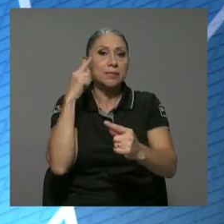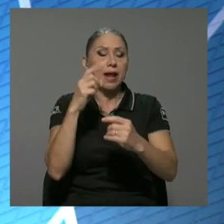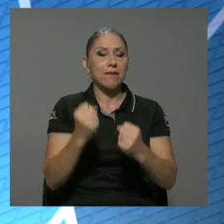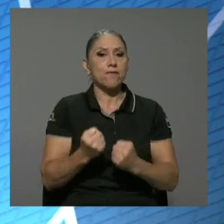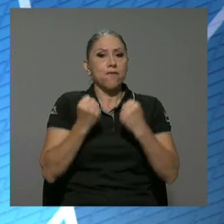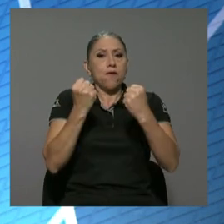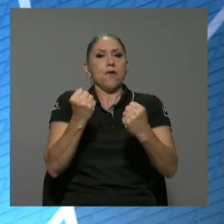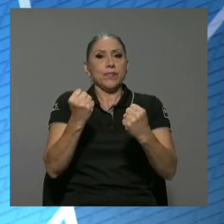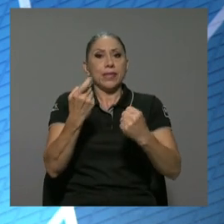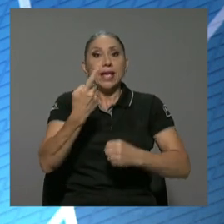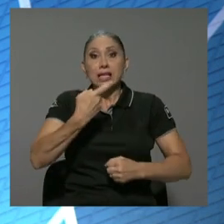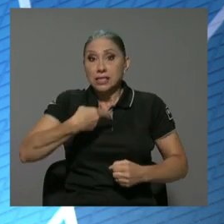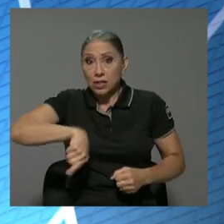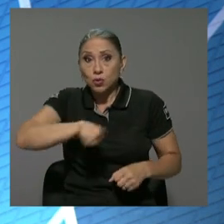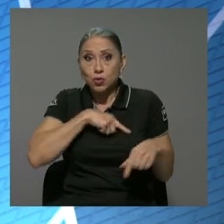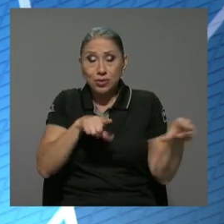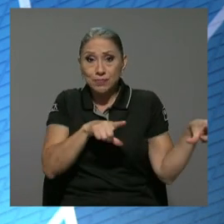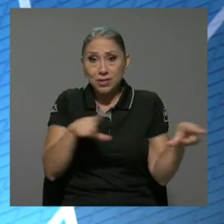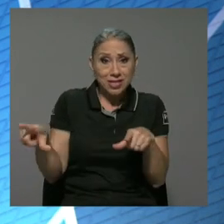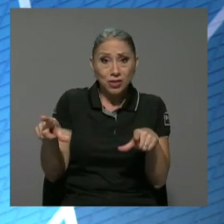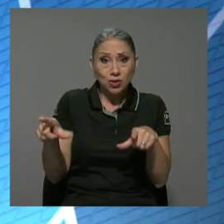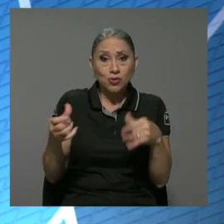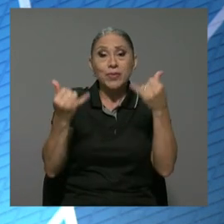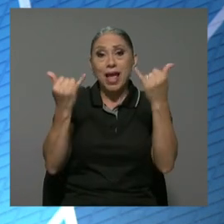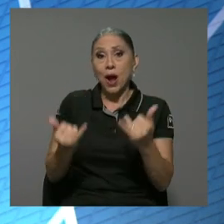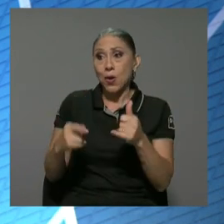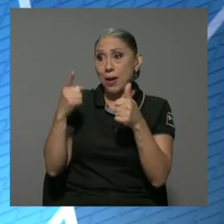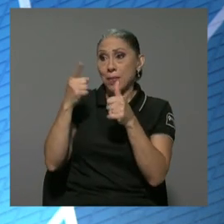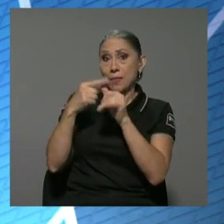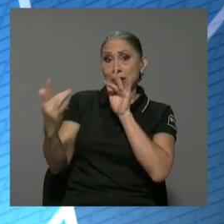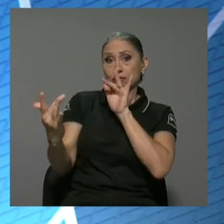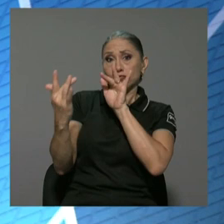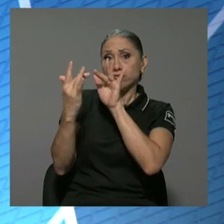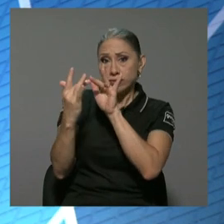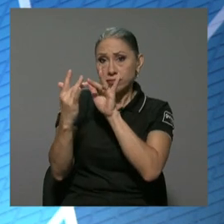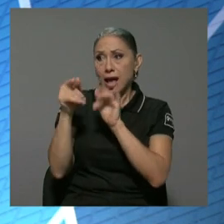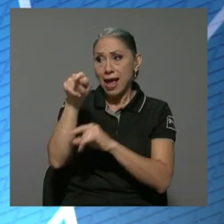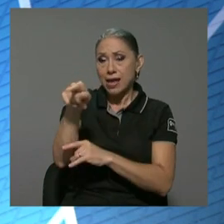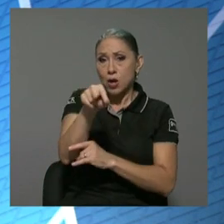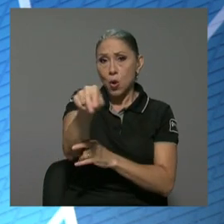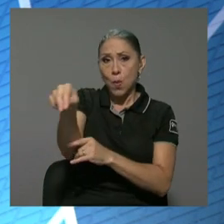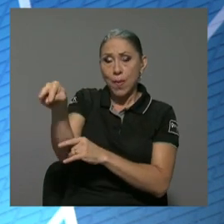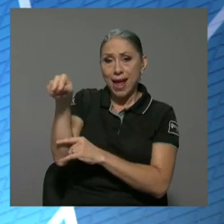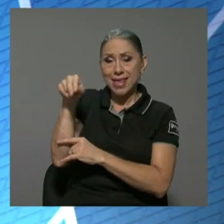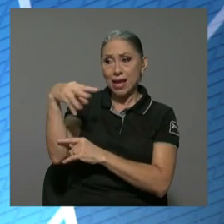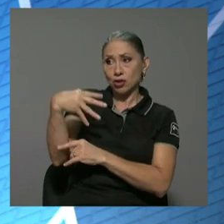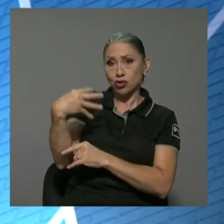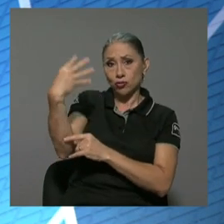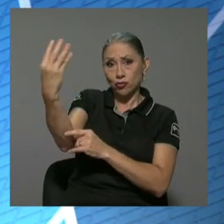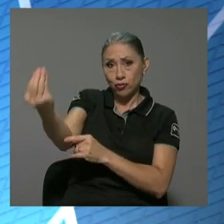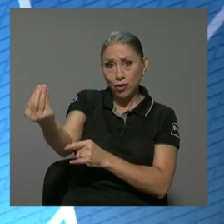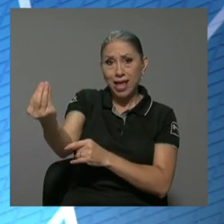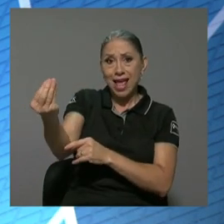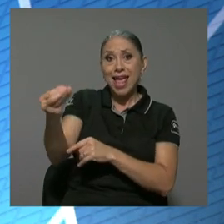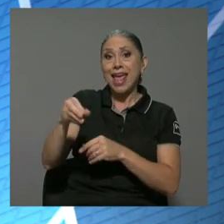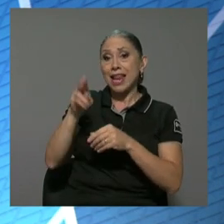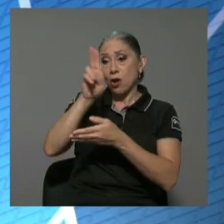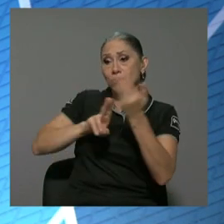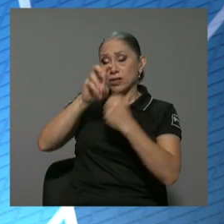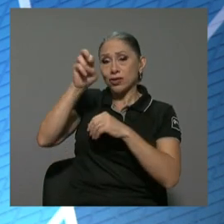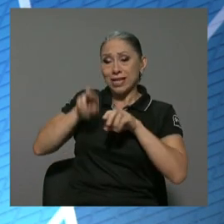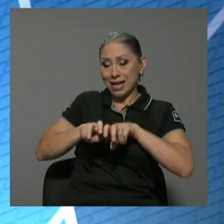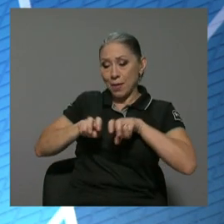si estamos listos, iríamos a nuestro primer pase porque tenemos a los compañeros ubicados en el pretil, tenemos a la